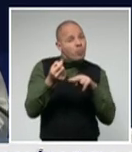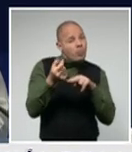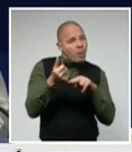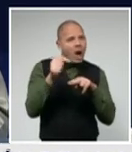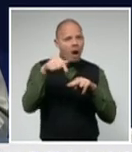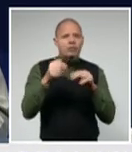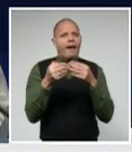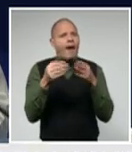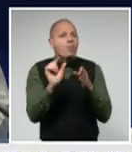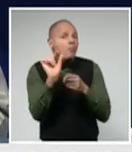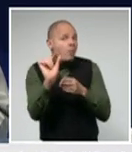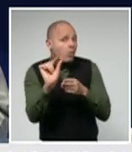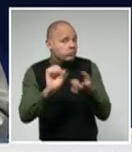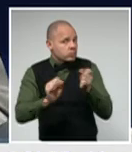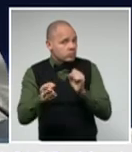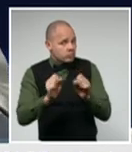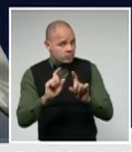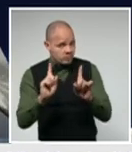con